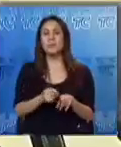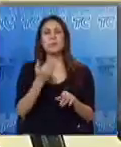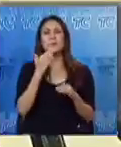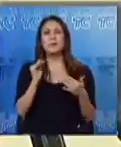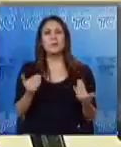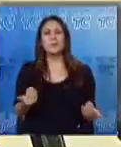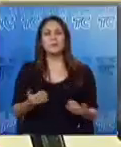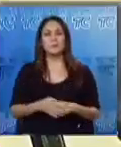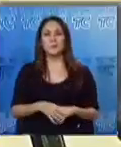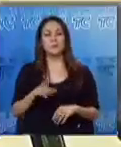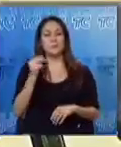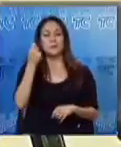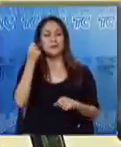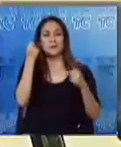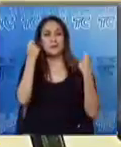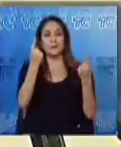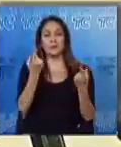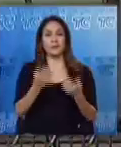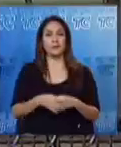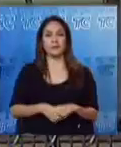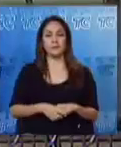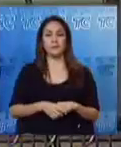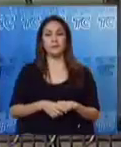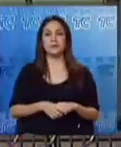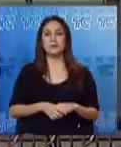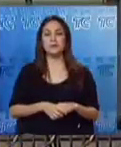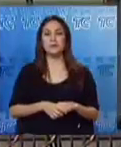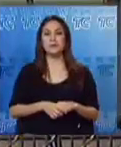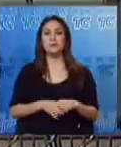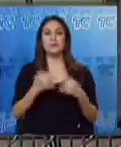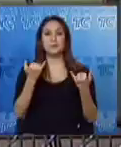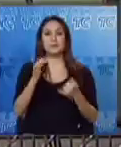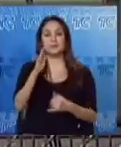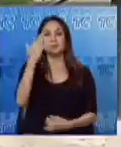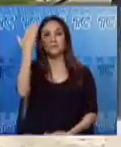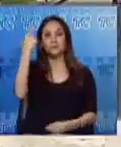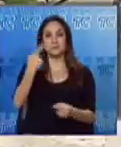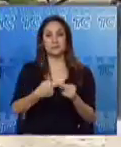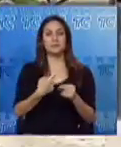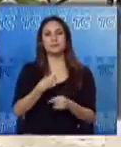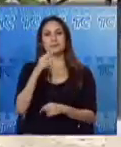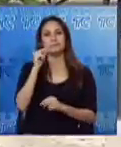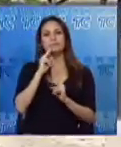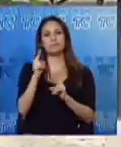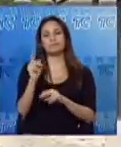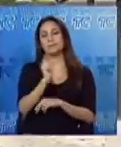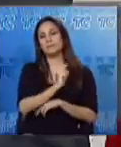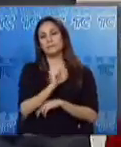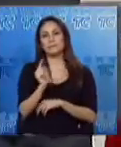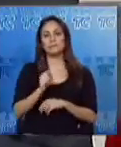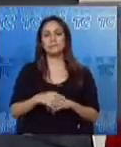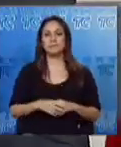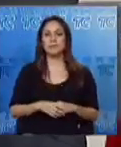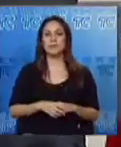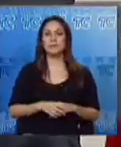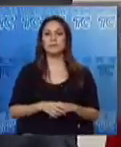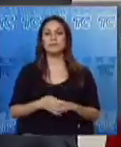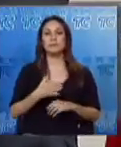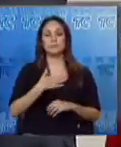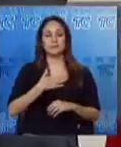haber una incoherencia en el reporte de la banca? El miércoles el alcalde de Quito anunció su intención de no responder a este tipo de denuncias.